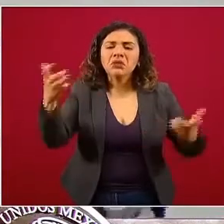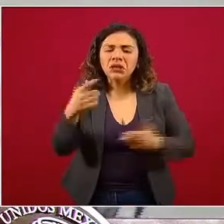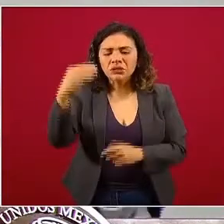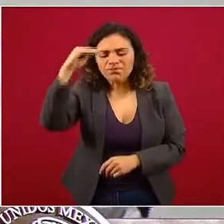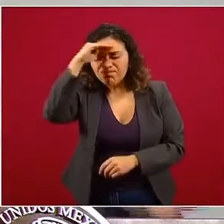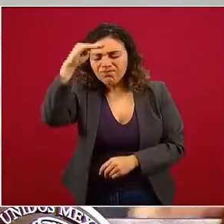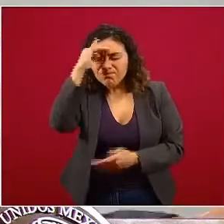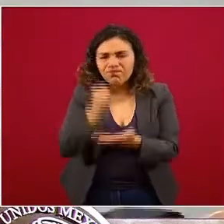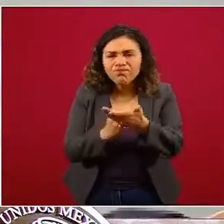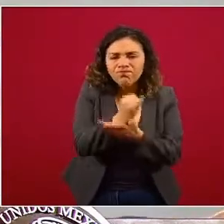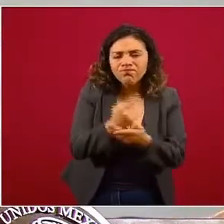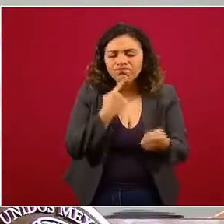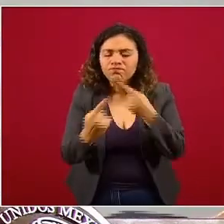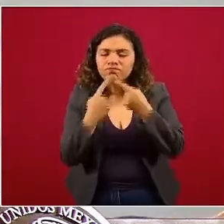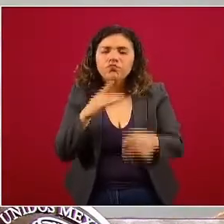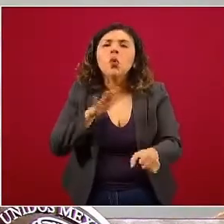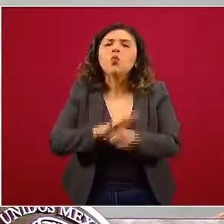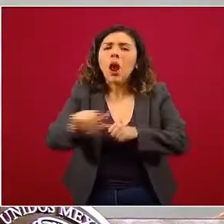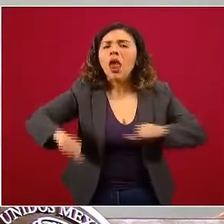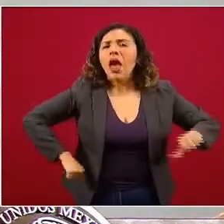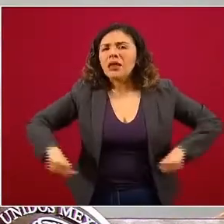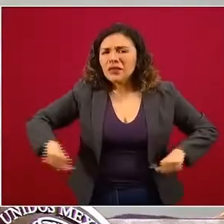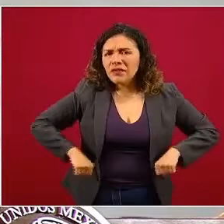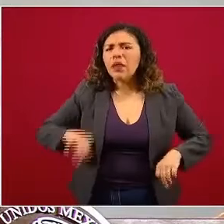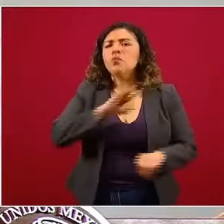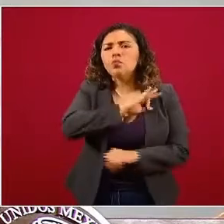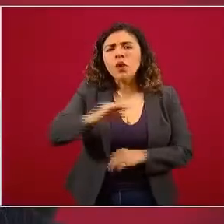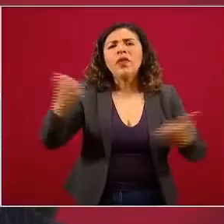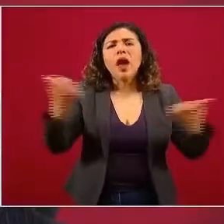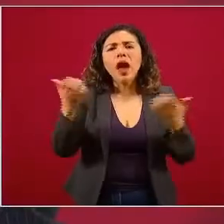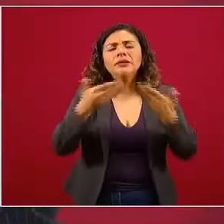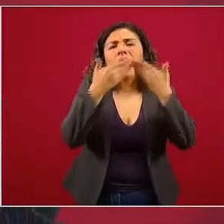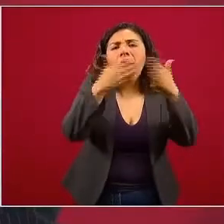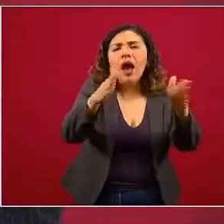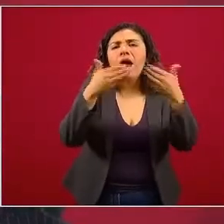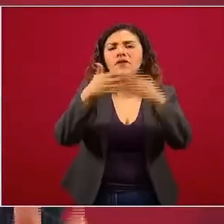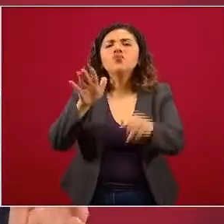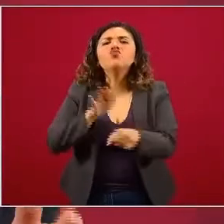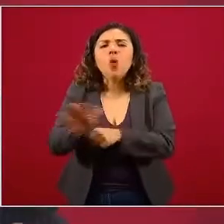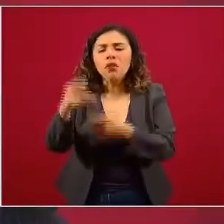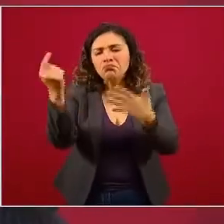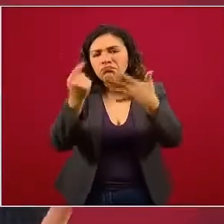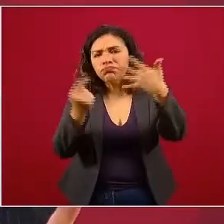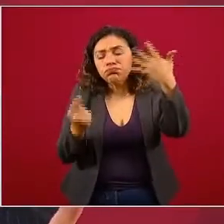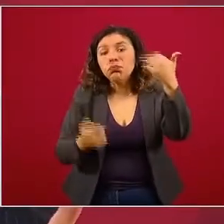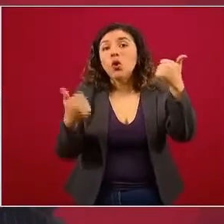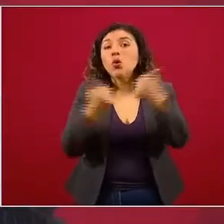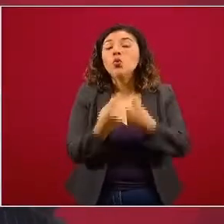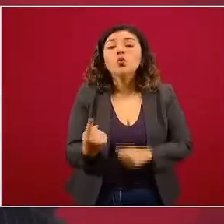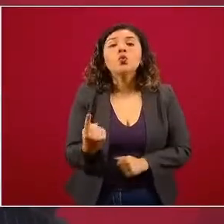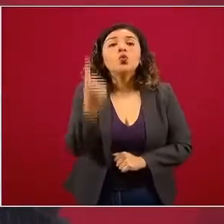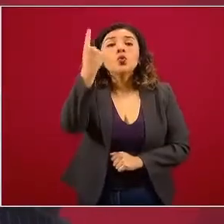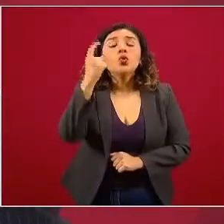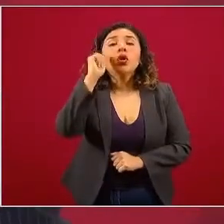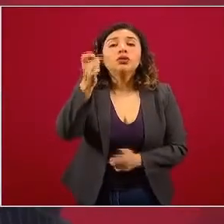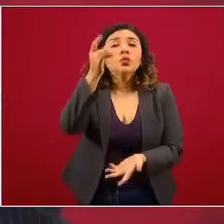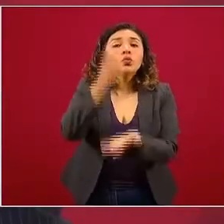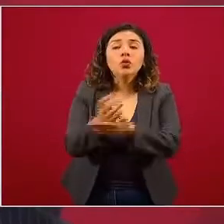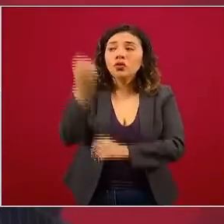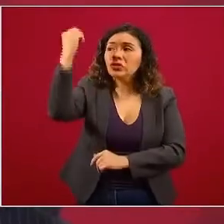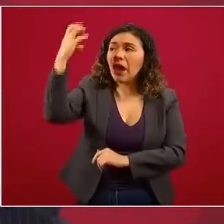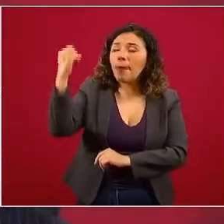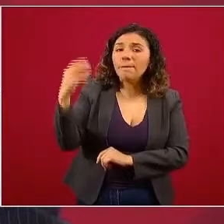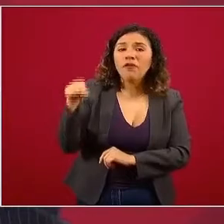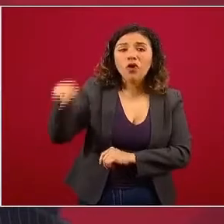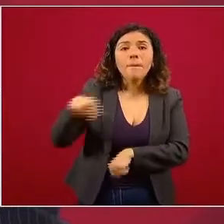determinando cuáles son las actividades públicas que se pueden abrir, guiándose por el único semáforo de